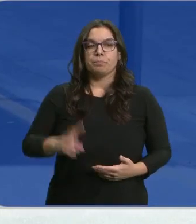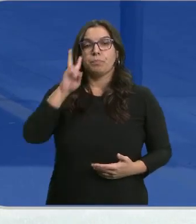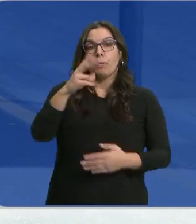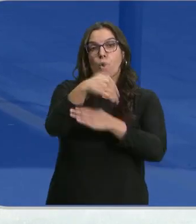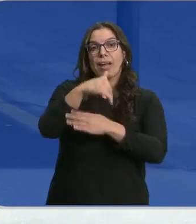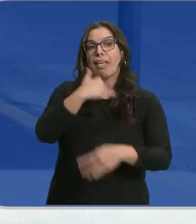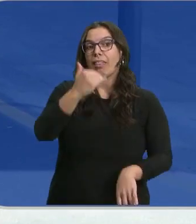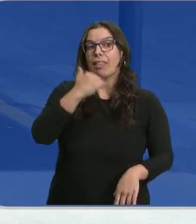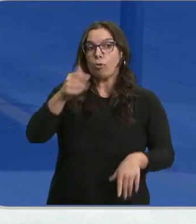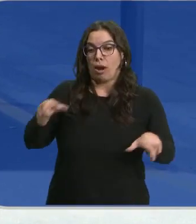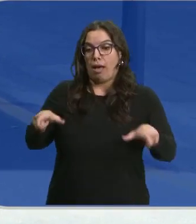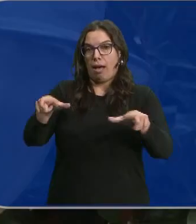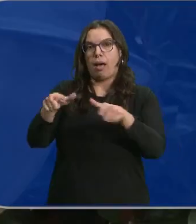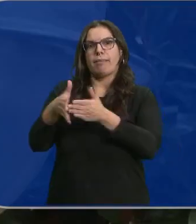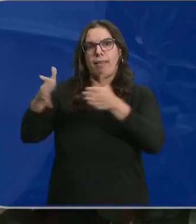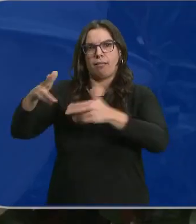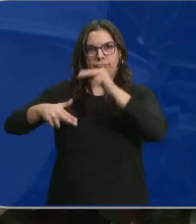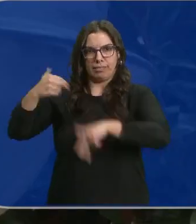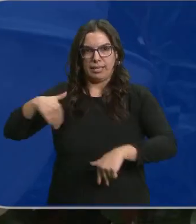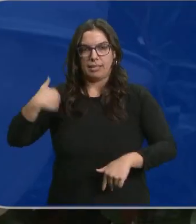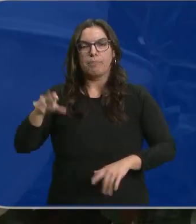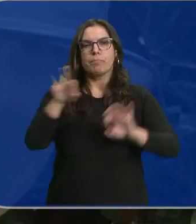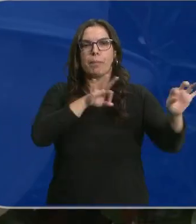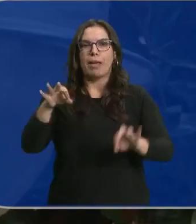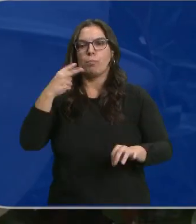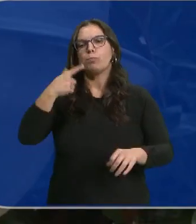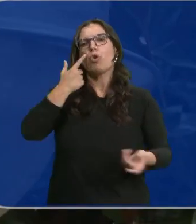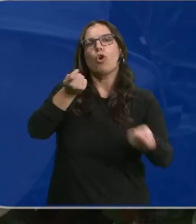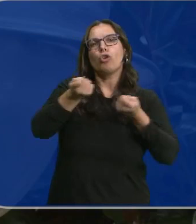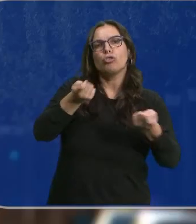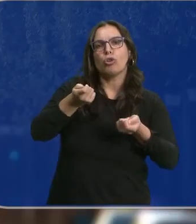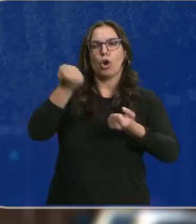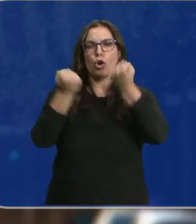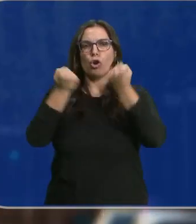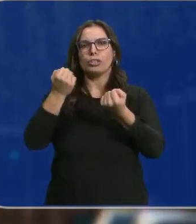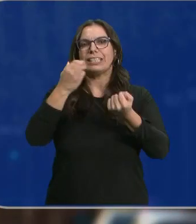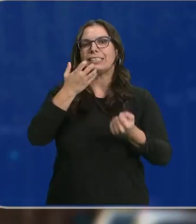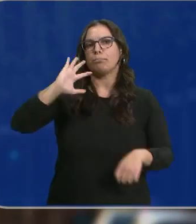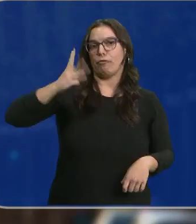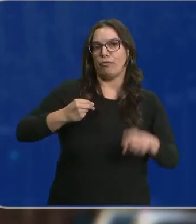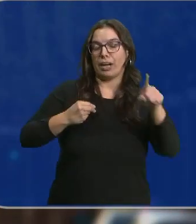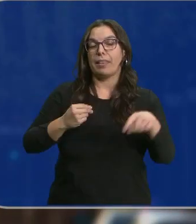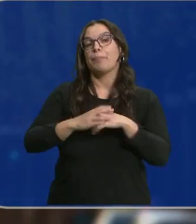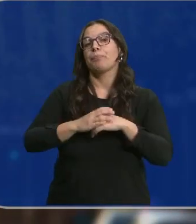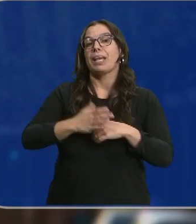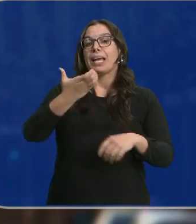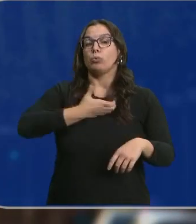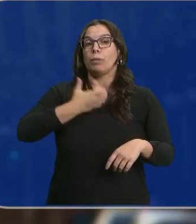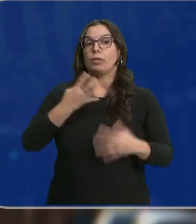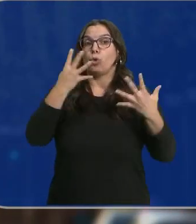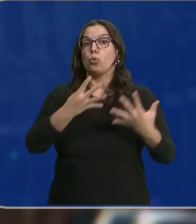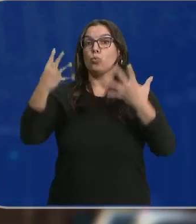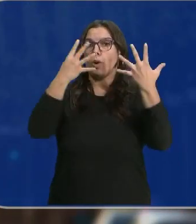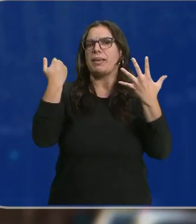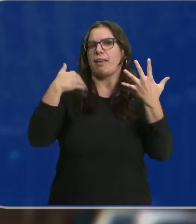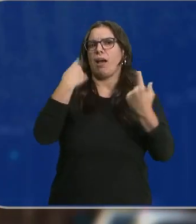Recorremos calles en Zamora con aceras que se han ensanchado y vemos ya listos controles de vehículos en Ponferrada. Algunos ayuntamientos de los 9 en Castilla y León han hecho los